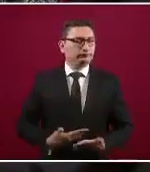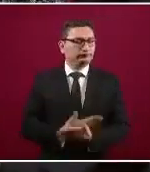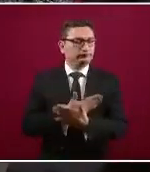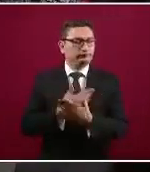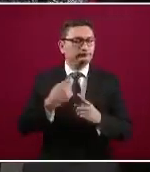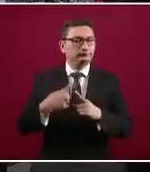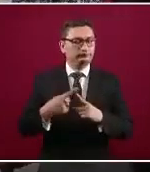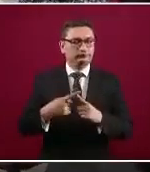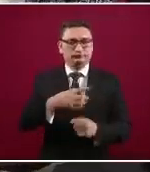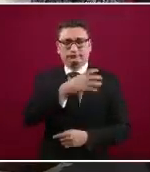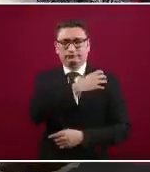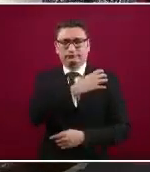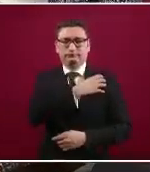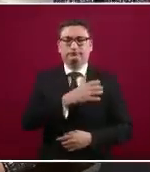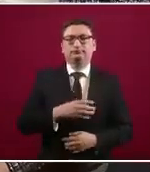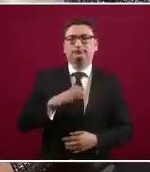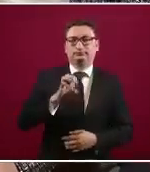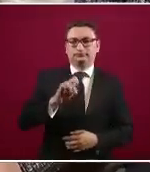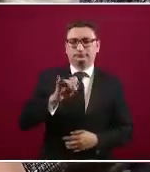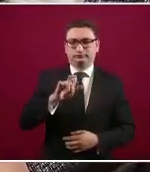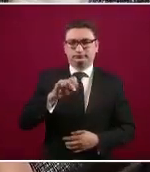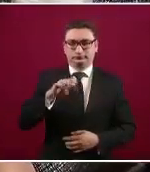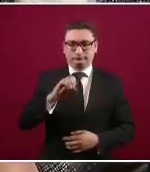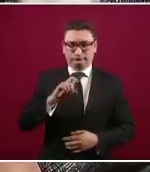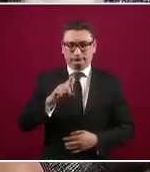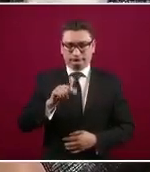del general Emiliano Zapata Salazar,